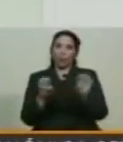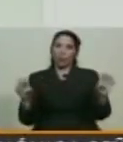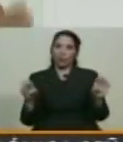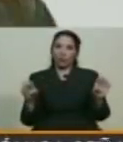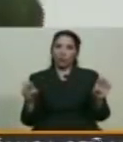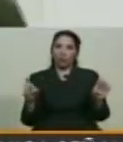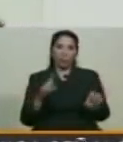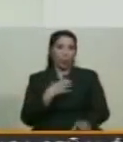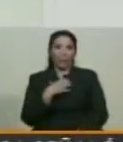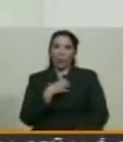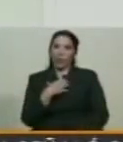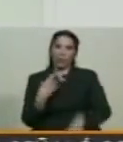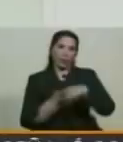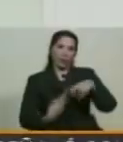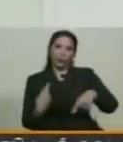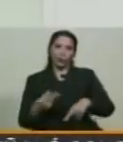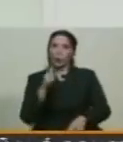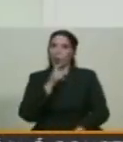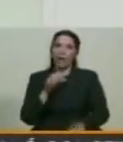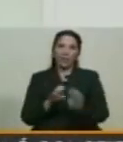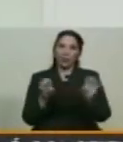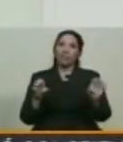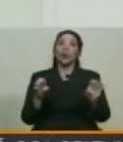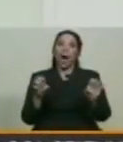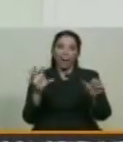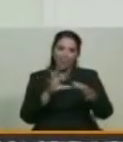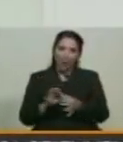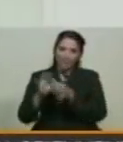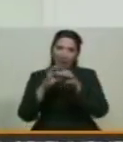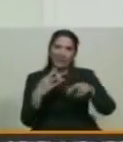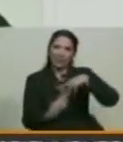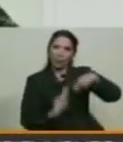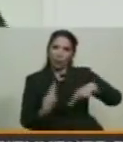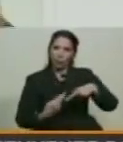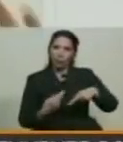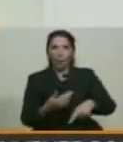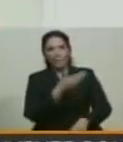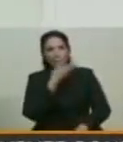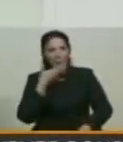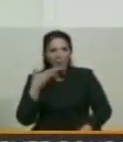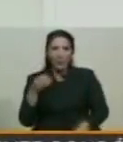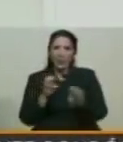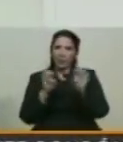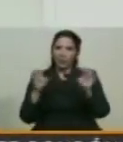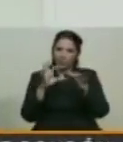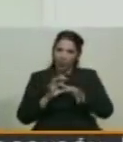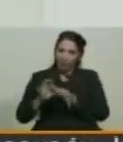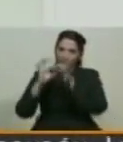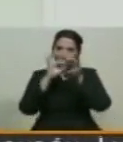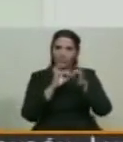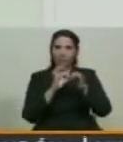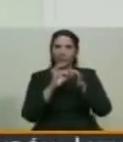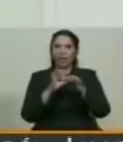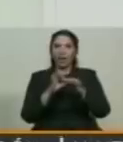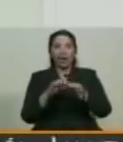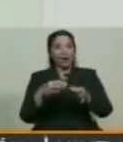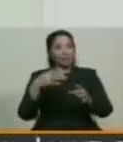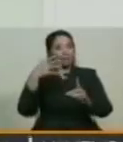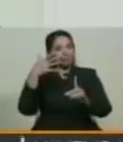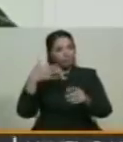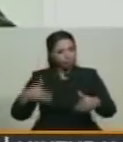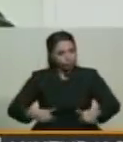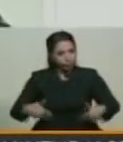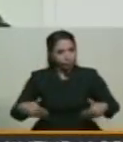Y por eso tanto énfasis del presidente Nicolás Maduro, tanto énfasis del gobierno revolucionario, tanto